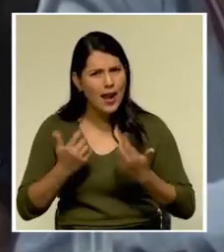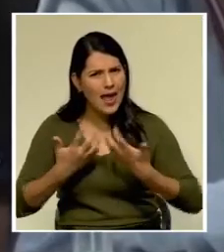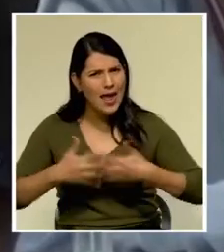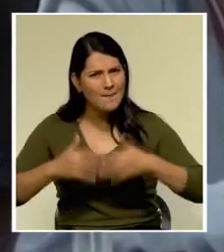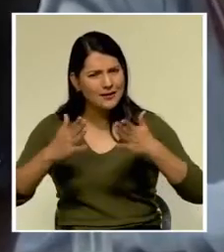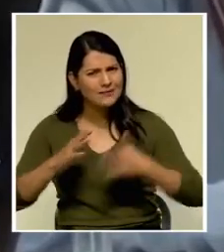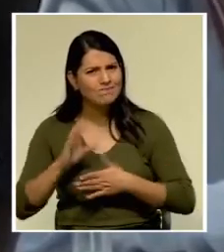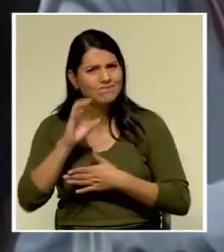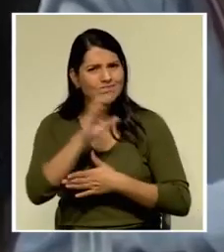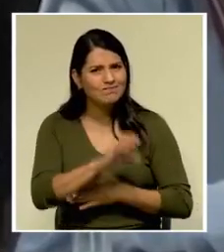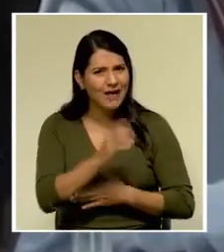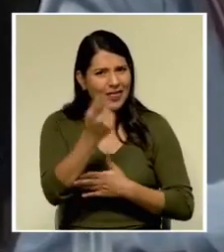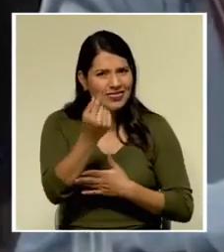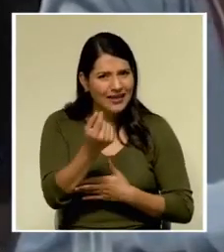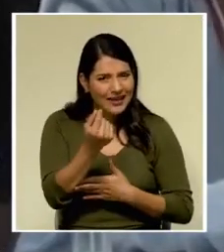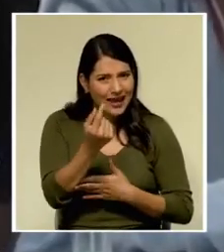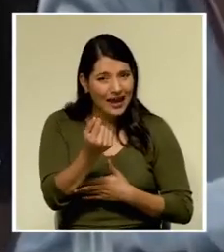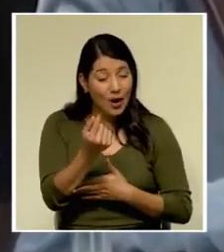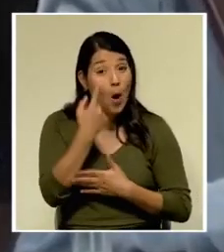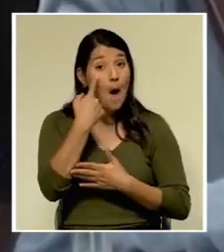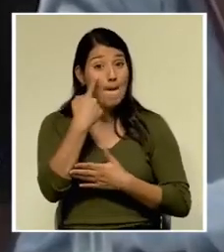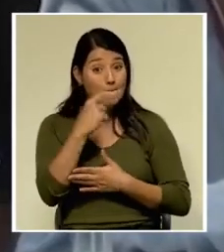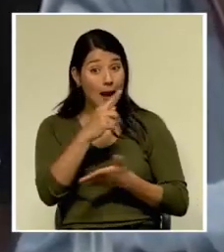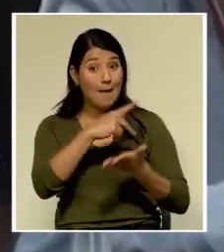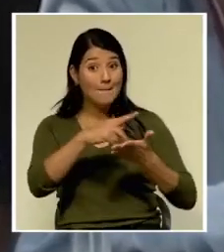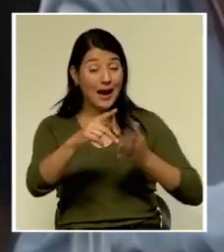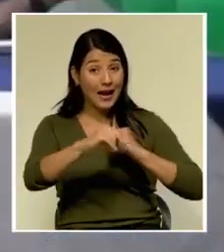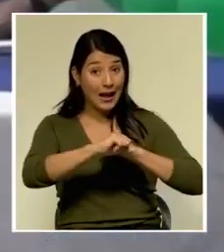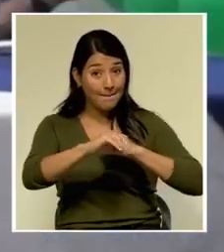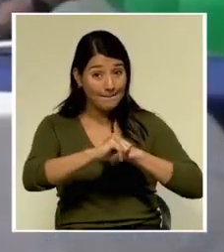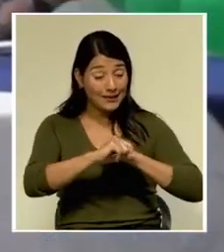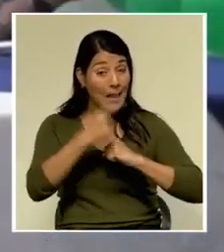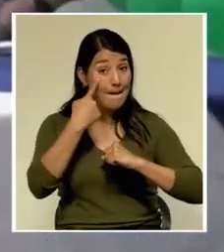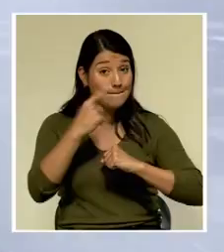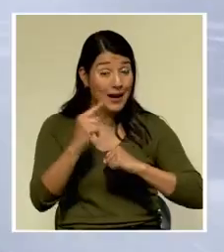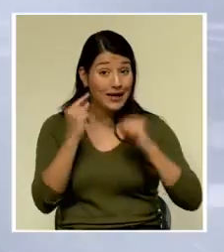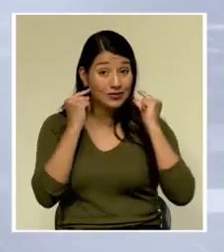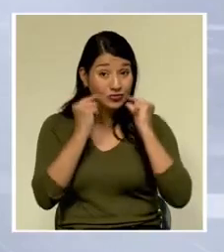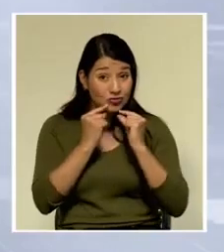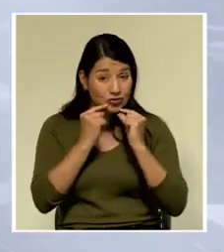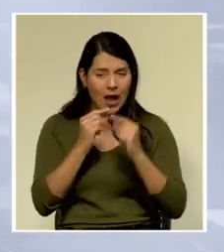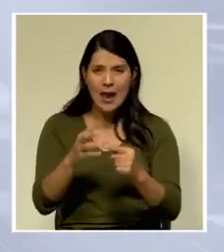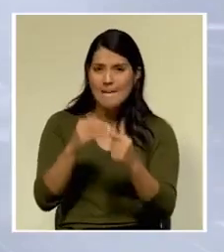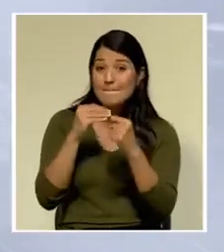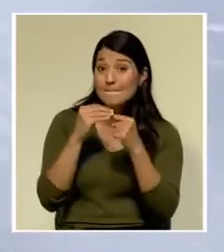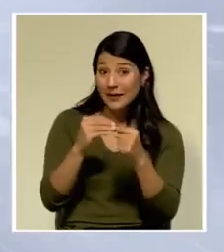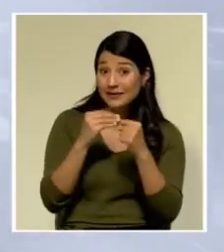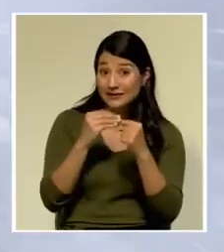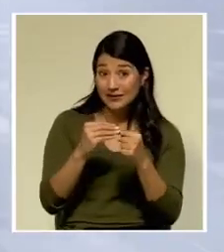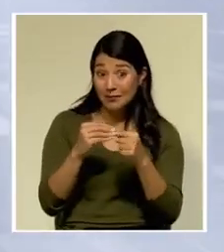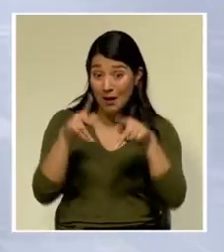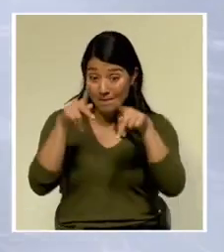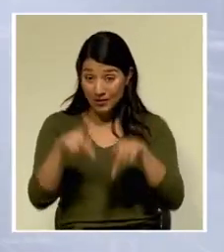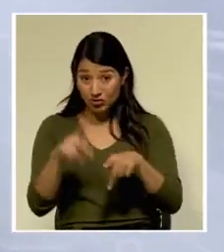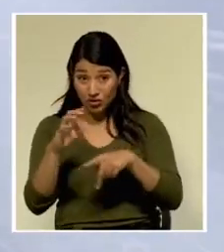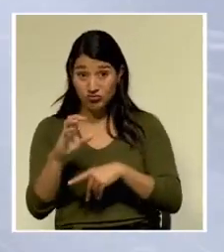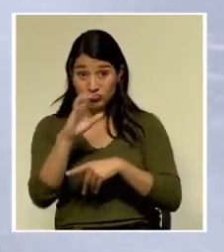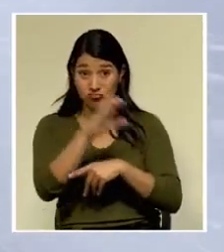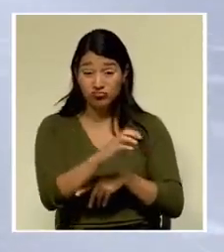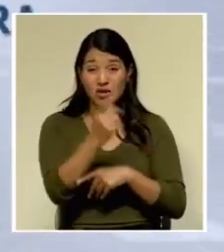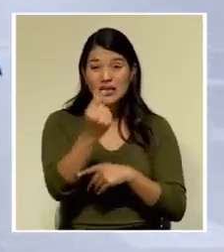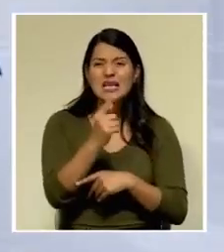este fideicomiso que financió la campaña de Rodrigo Chávez? El principal aportante a ese fideicomiso